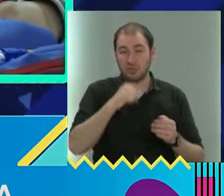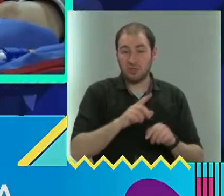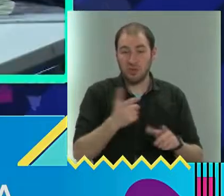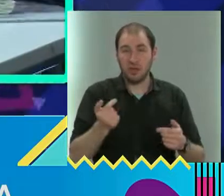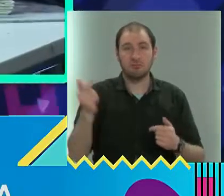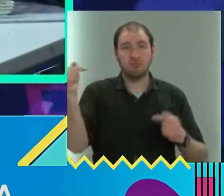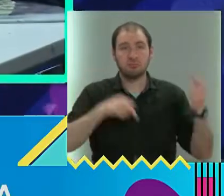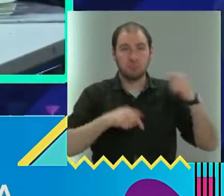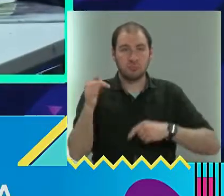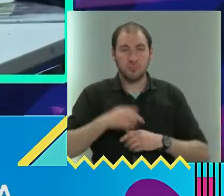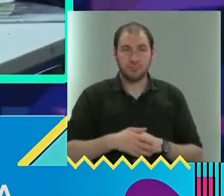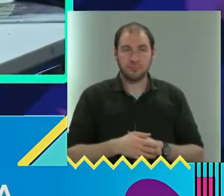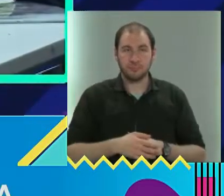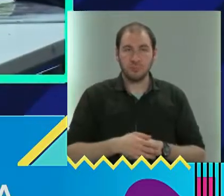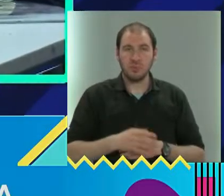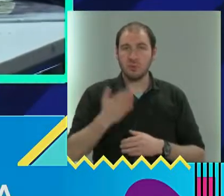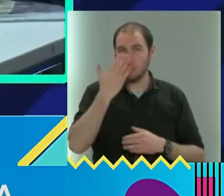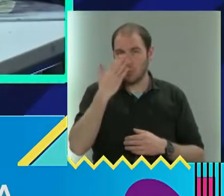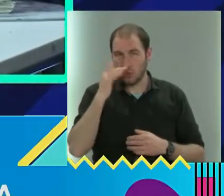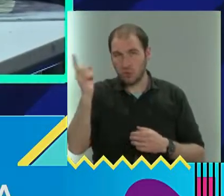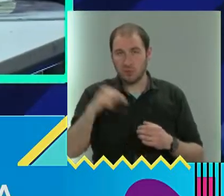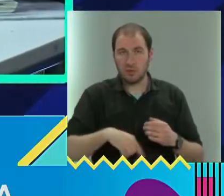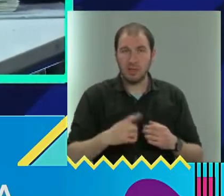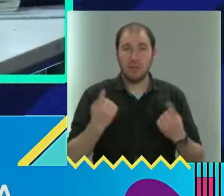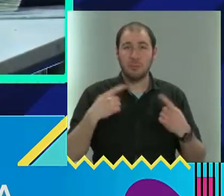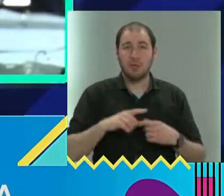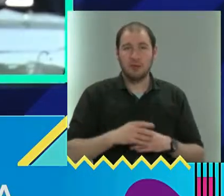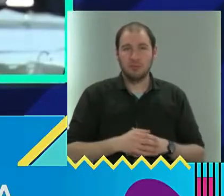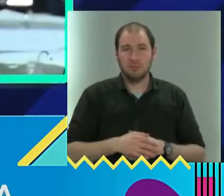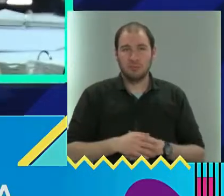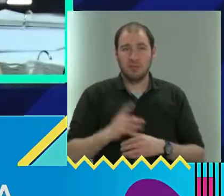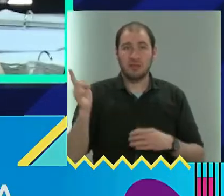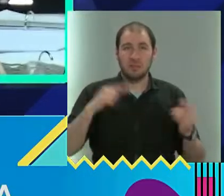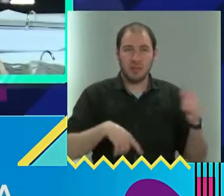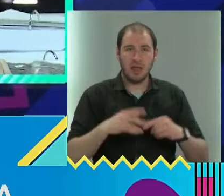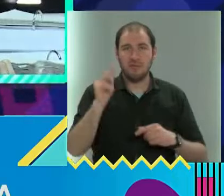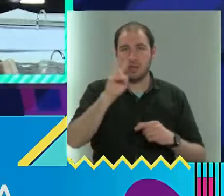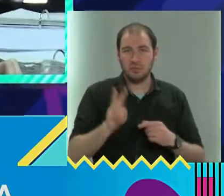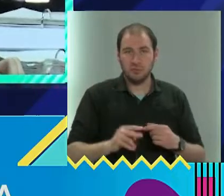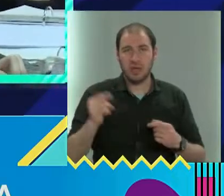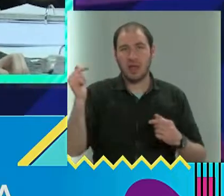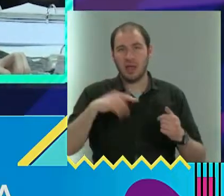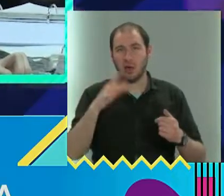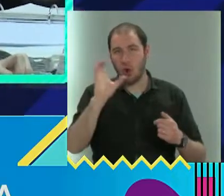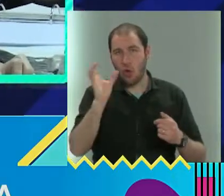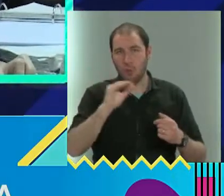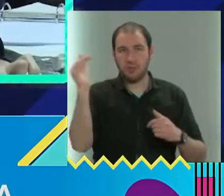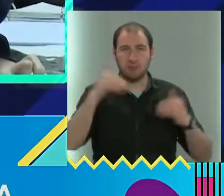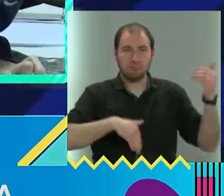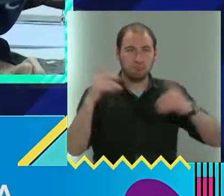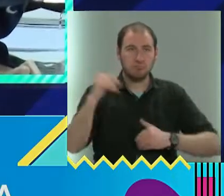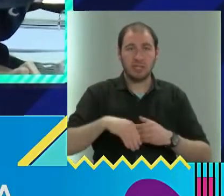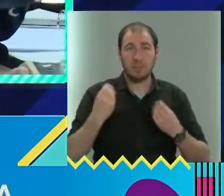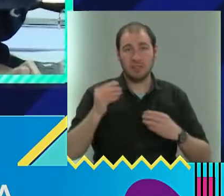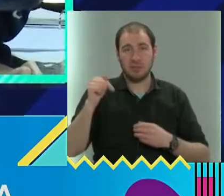van a venir de Córdoba, pero lo peor es que no, es decir, van a venir de Venezuela, van a venir de Colombia, sí. ¿Qué es lo que